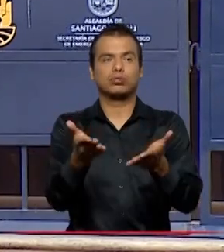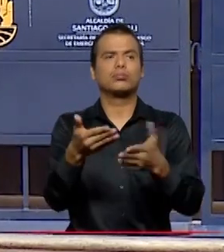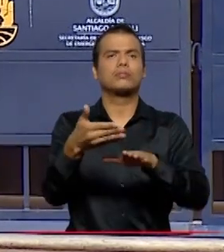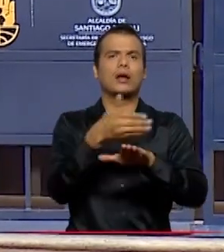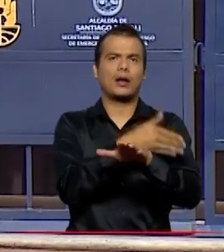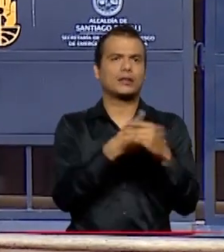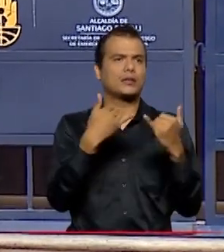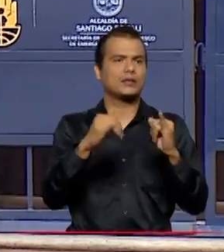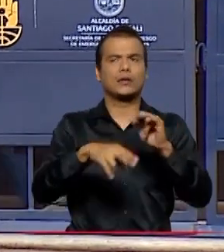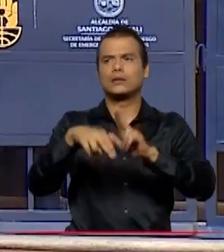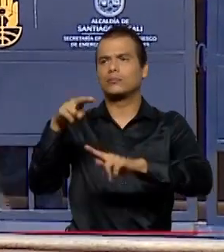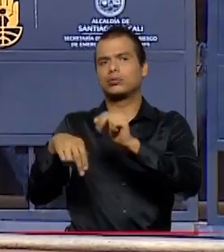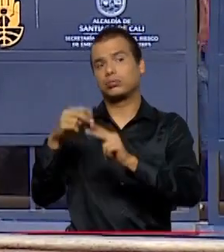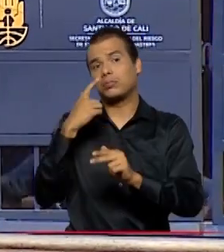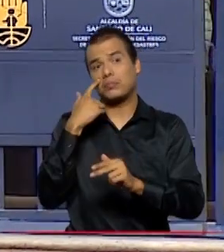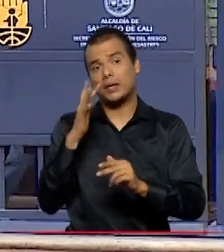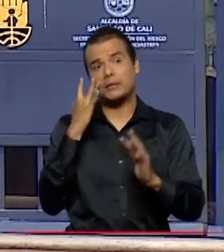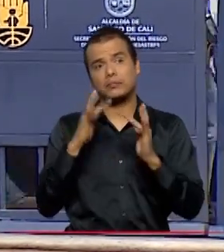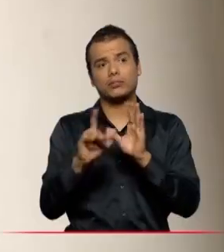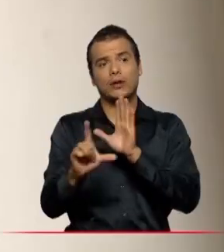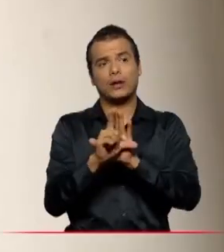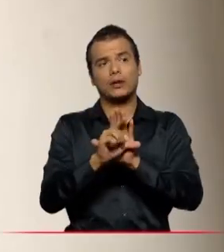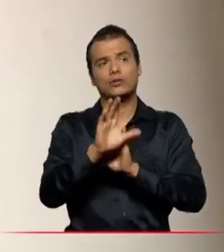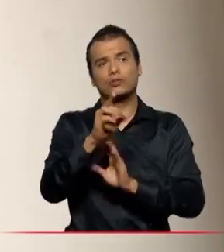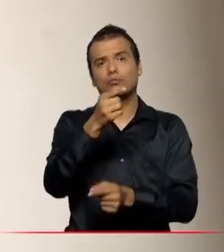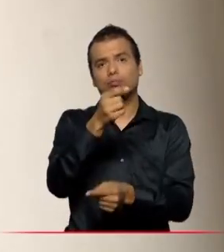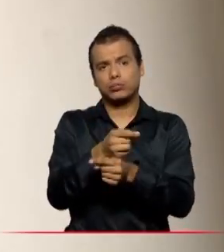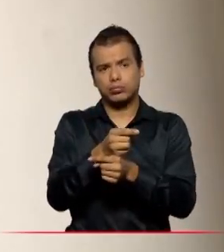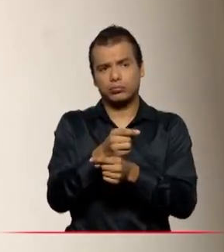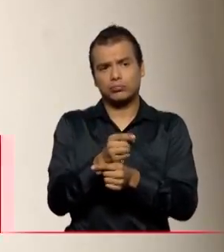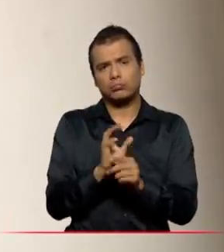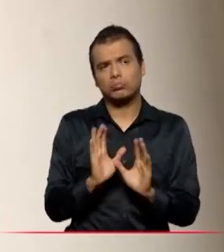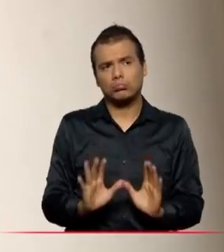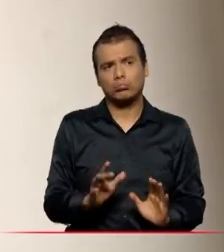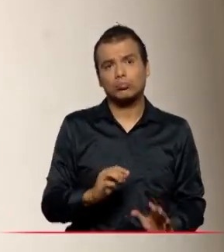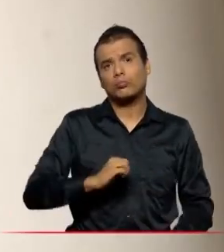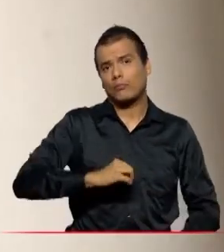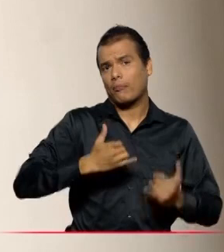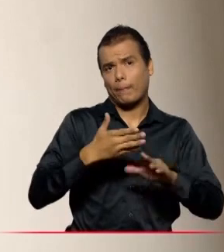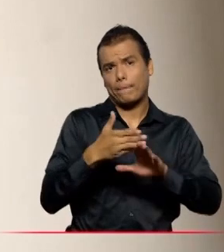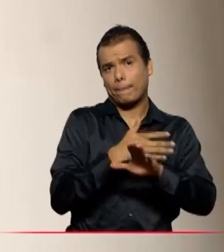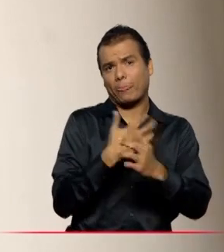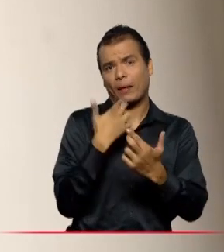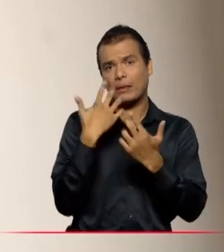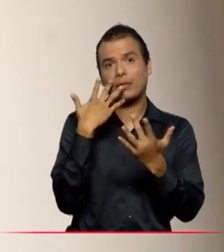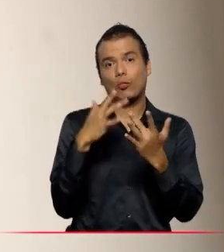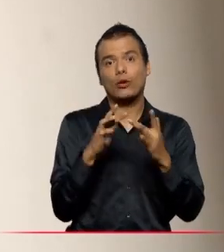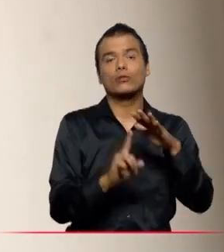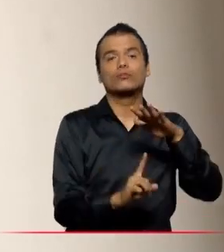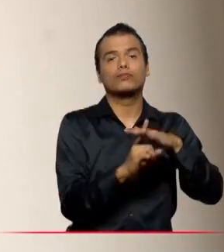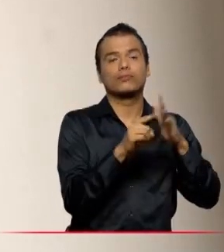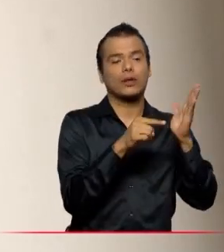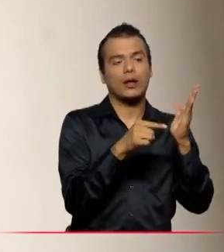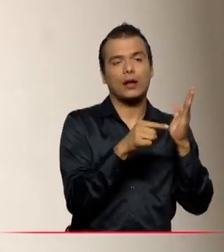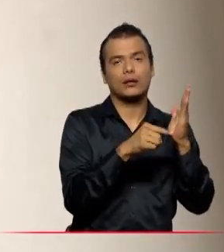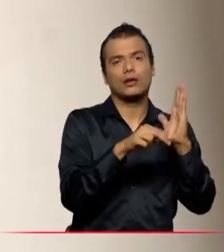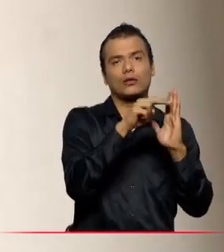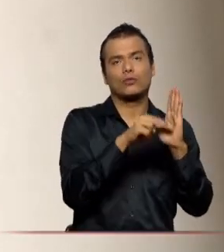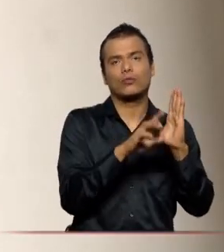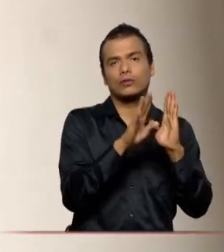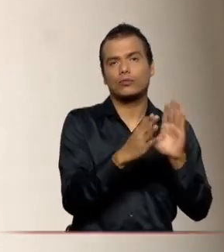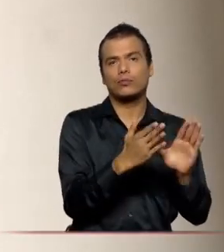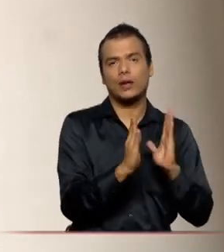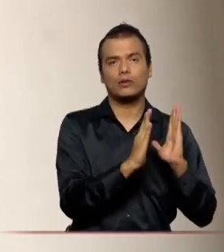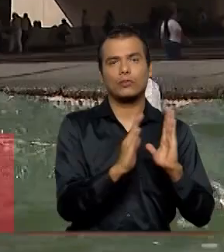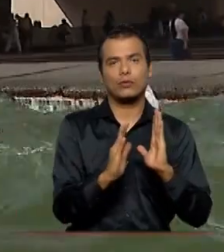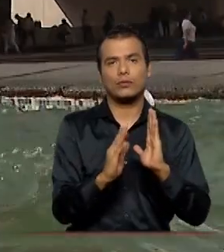hicieron gozan hoy de presunción de legalidad, lo que es el tema de las licencias de construcción, porque fueron emanadas bajo los principios de la confianza